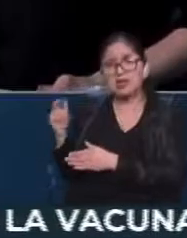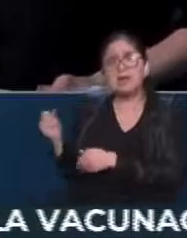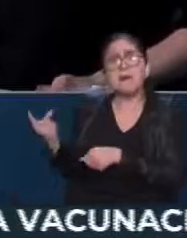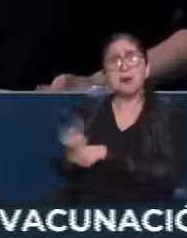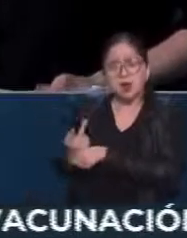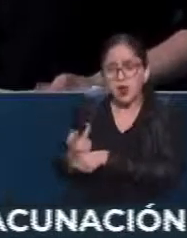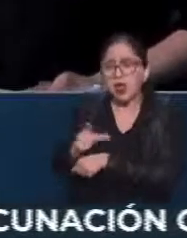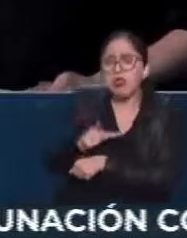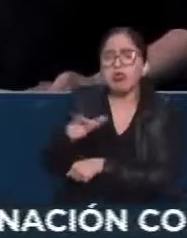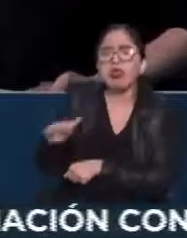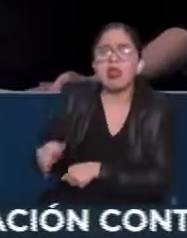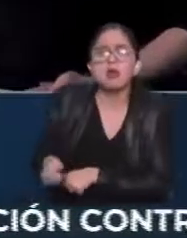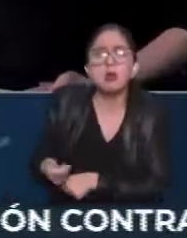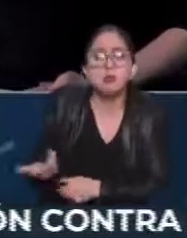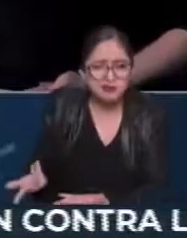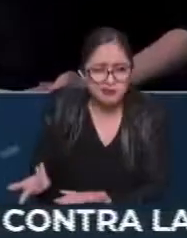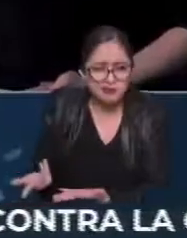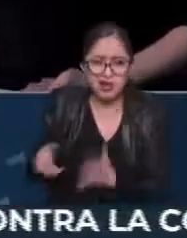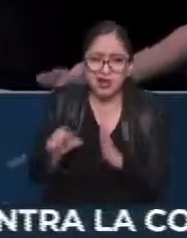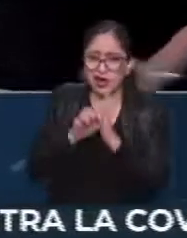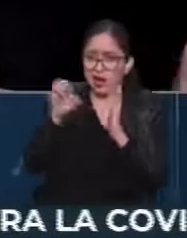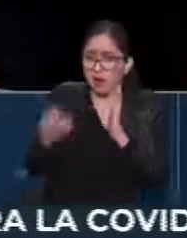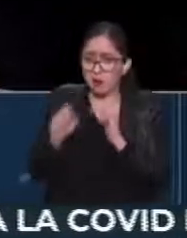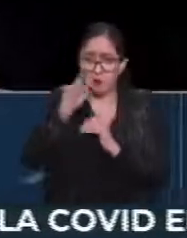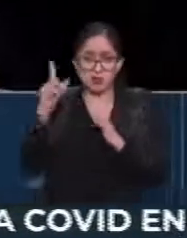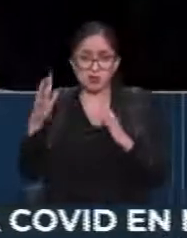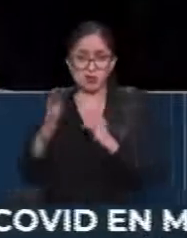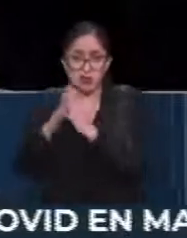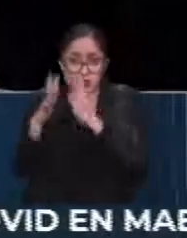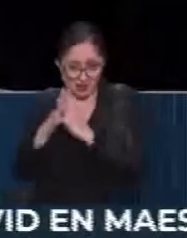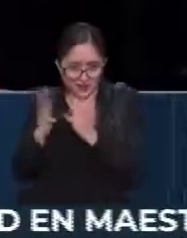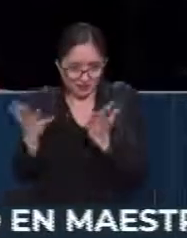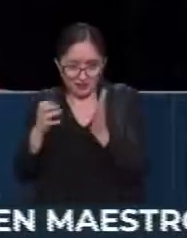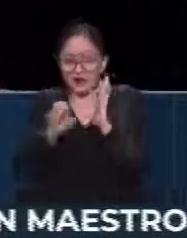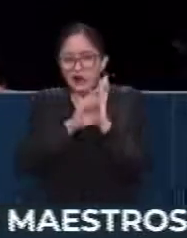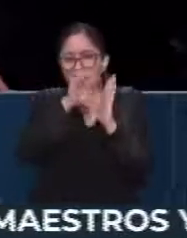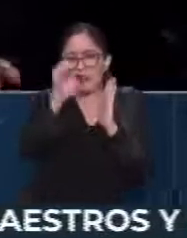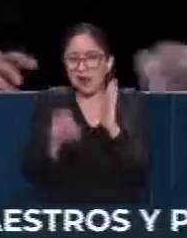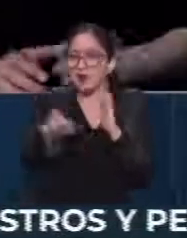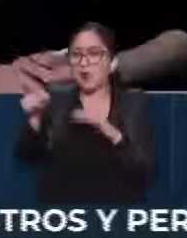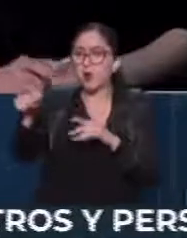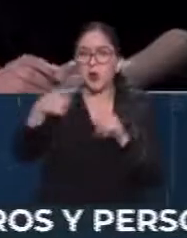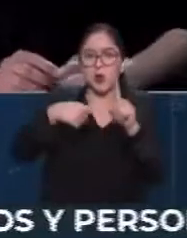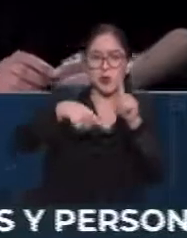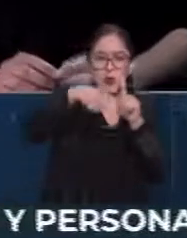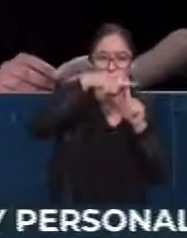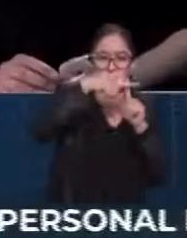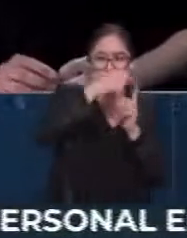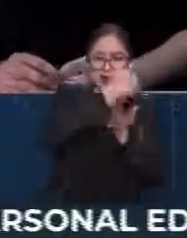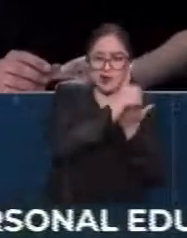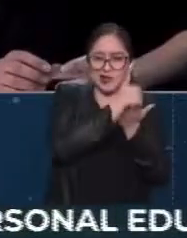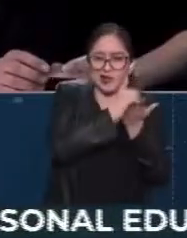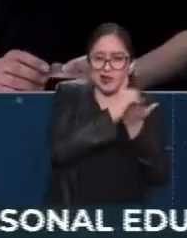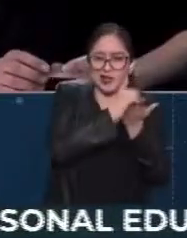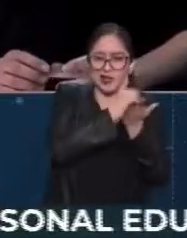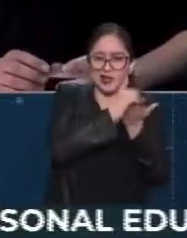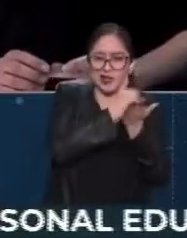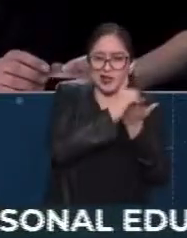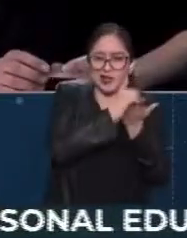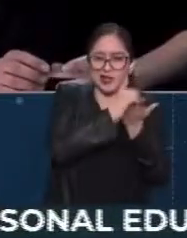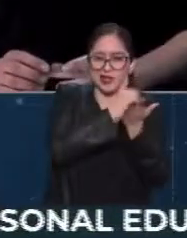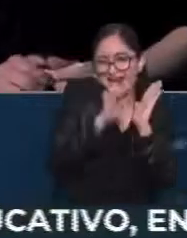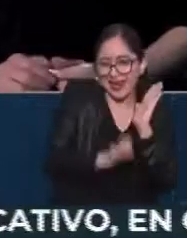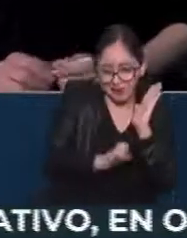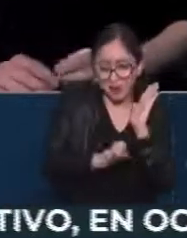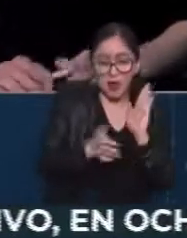de sonrisa a esto, hay un amigo que, como el Cruz Azul ganó, dice antes y después de que el Cruz Azul perdiera